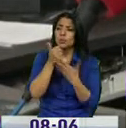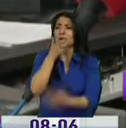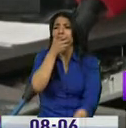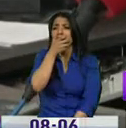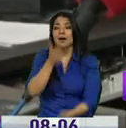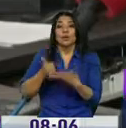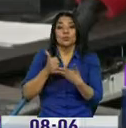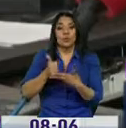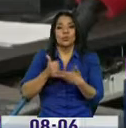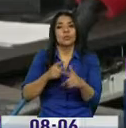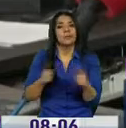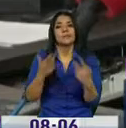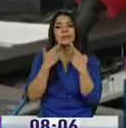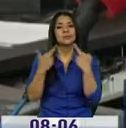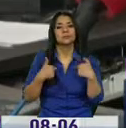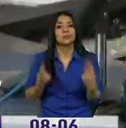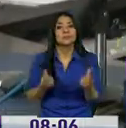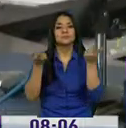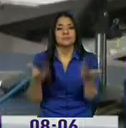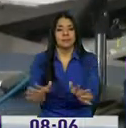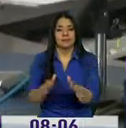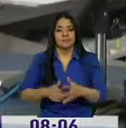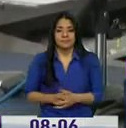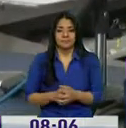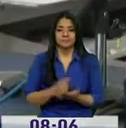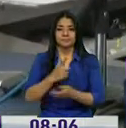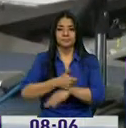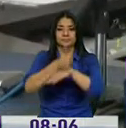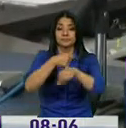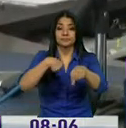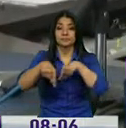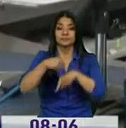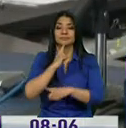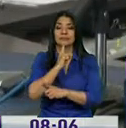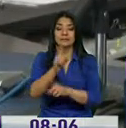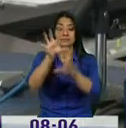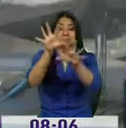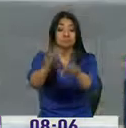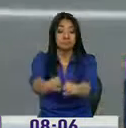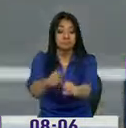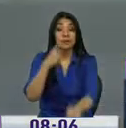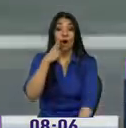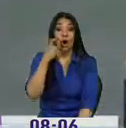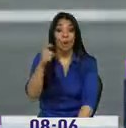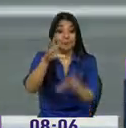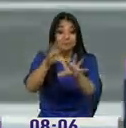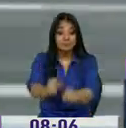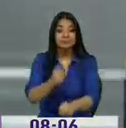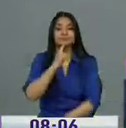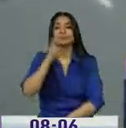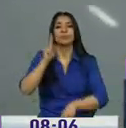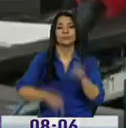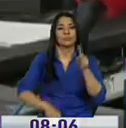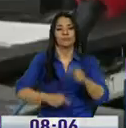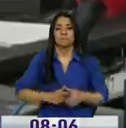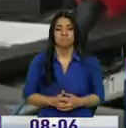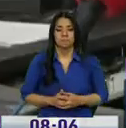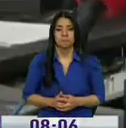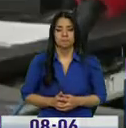cuales no hubo la respuesta inmediata. Las autoridades de tránsito señalaron que no pudieron detener al responsable de este hecho.